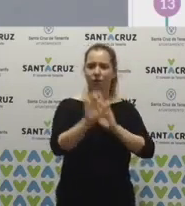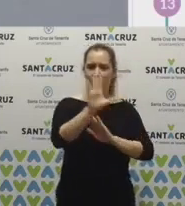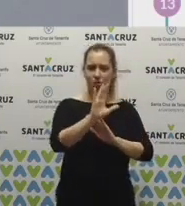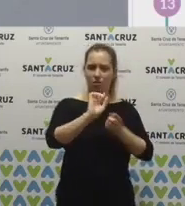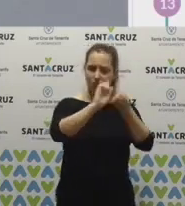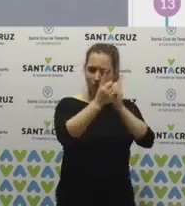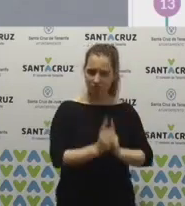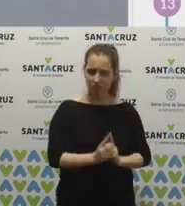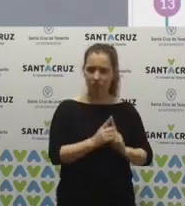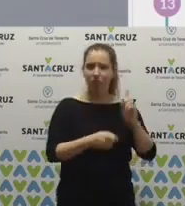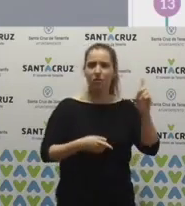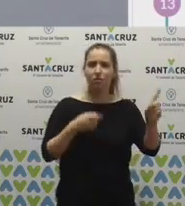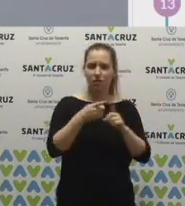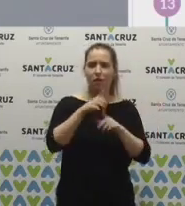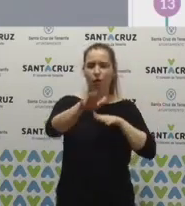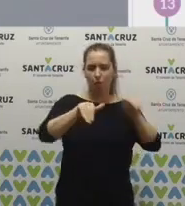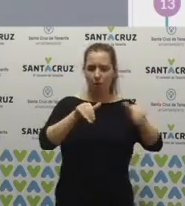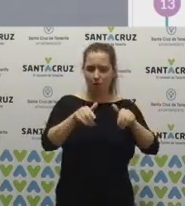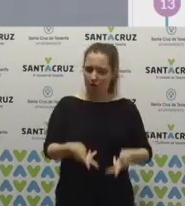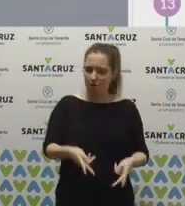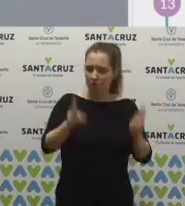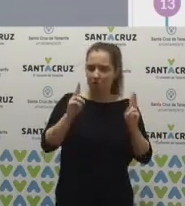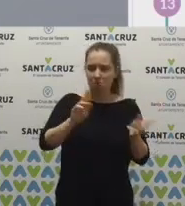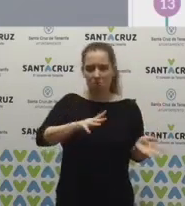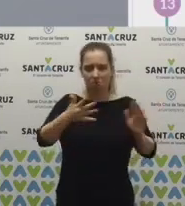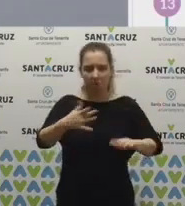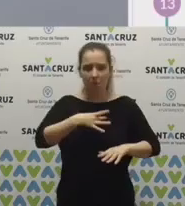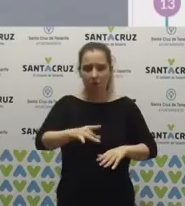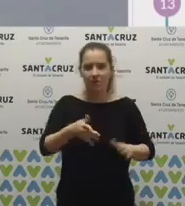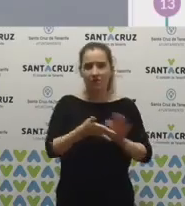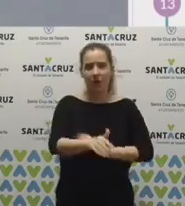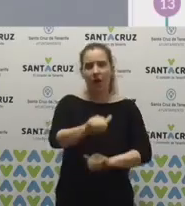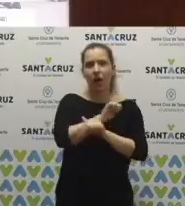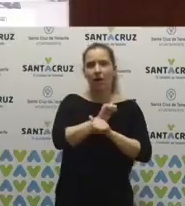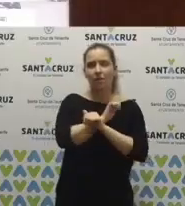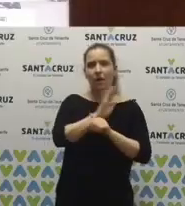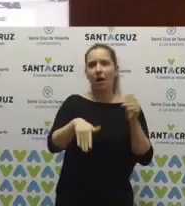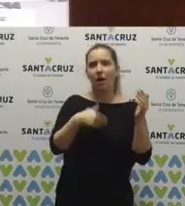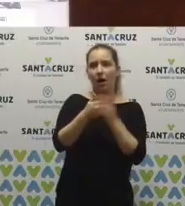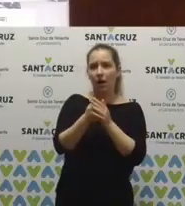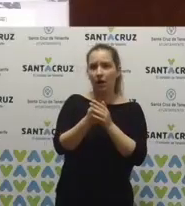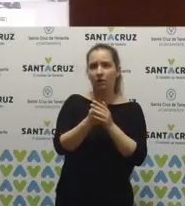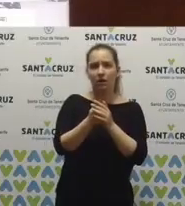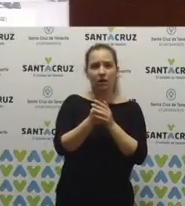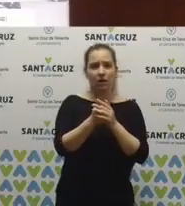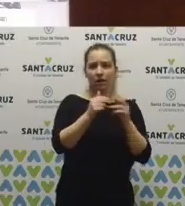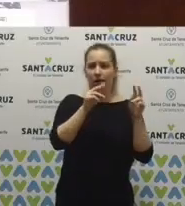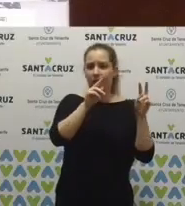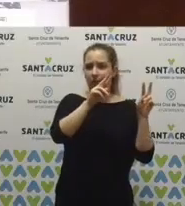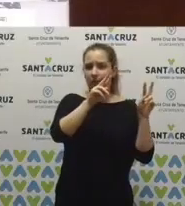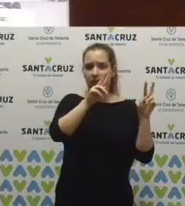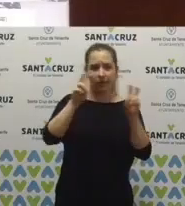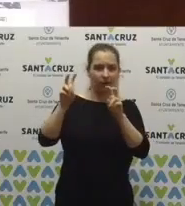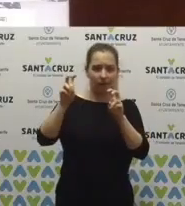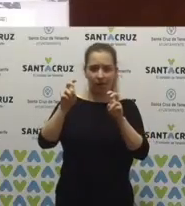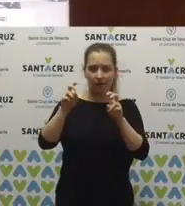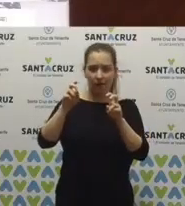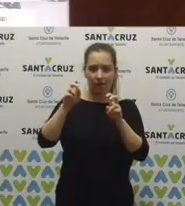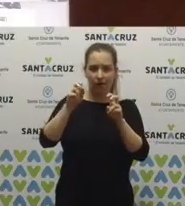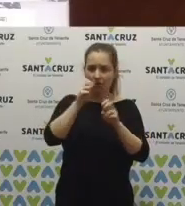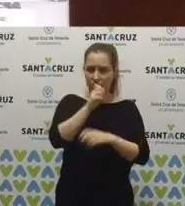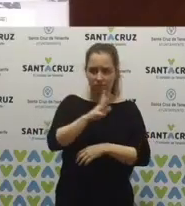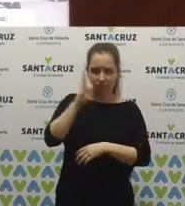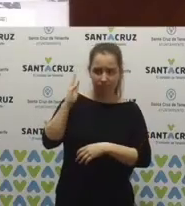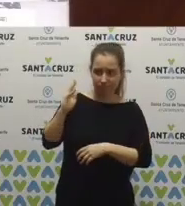la convocatoria sea viable y no estemos esperando a cuestiones que altamente se han visto en los últimos años que no se pueden resolver